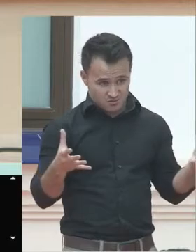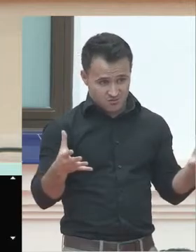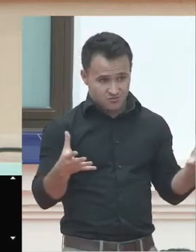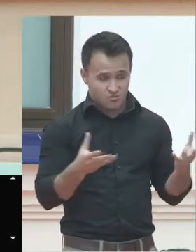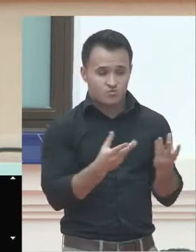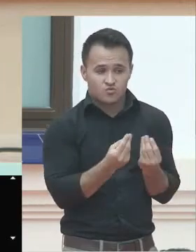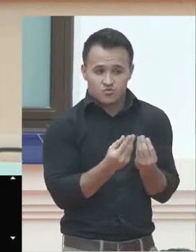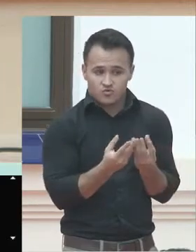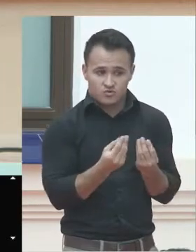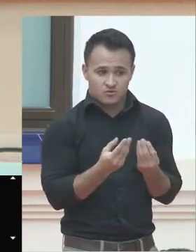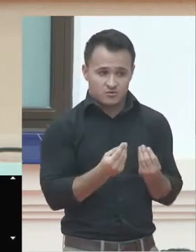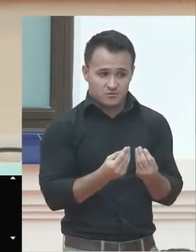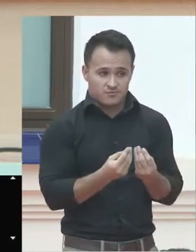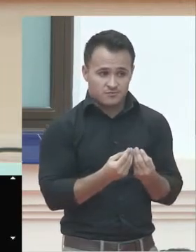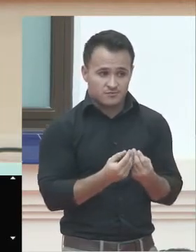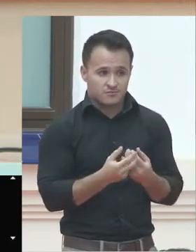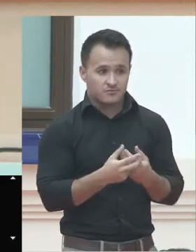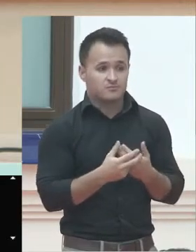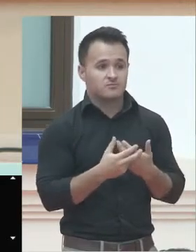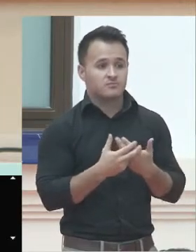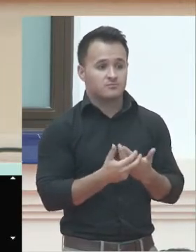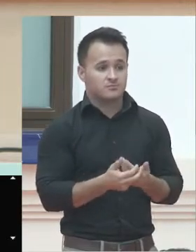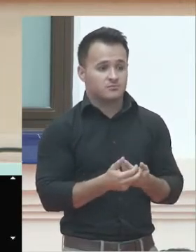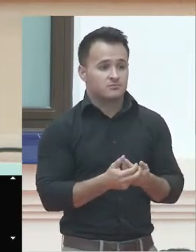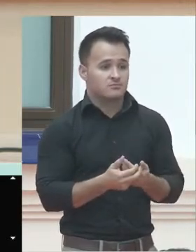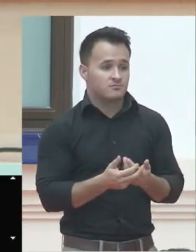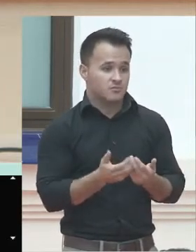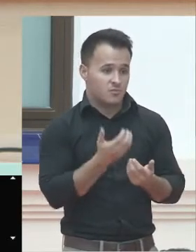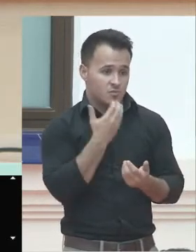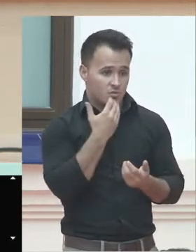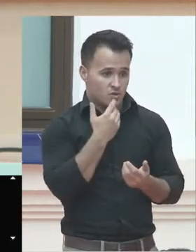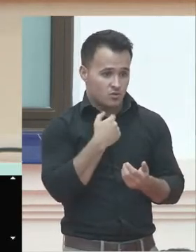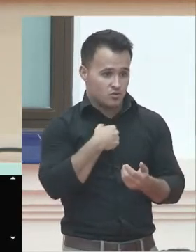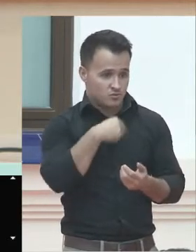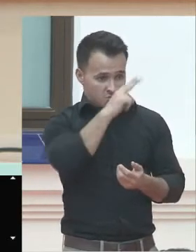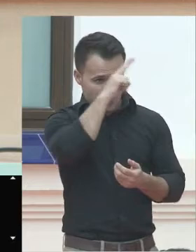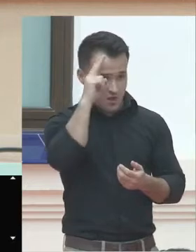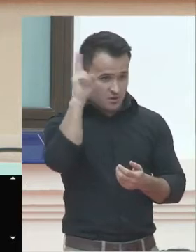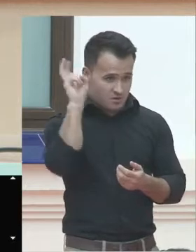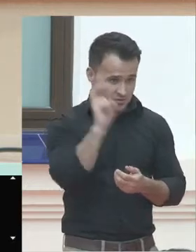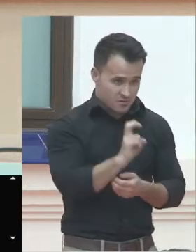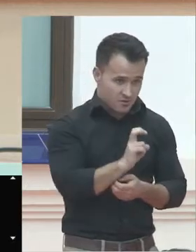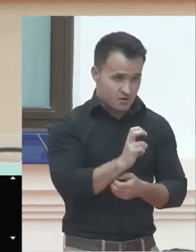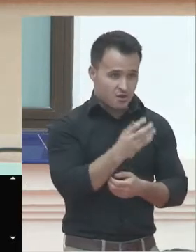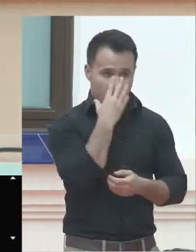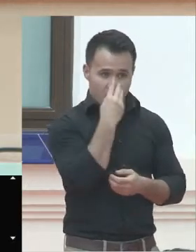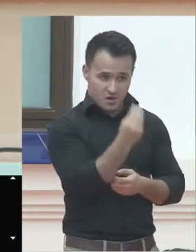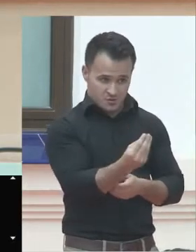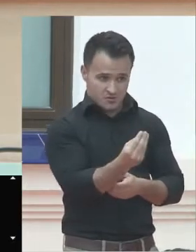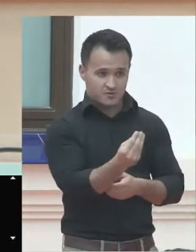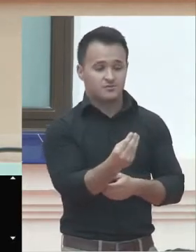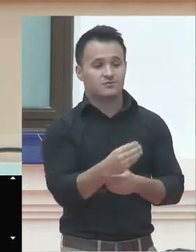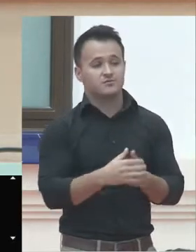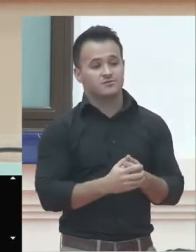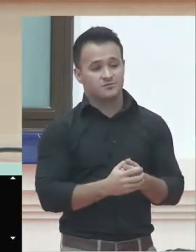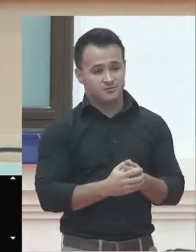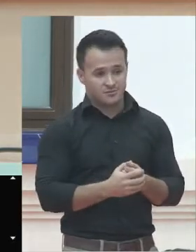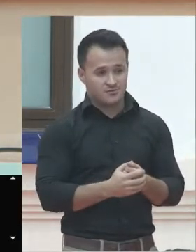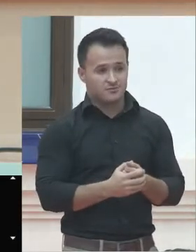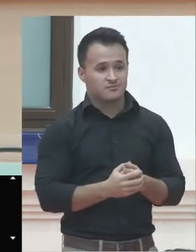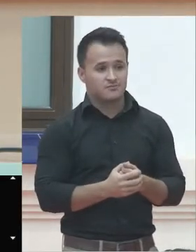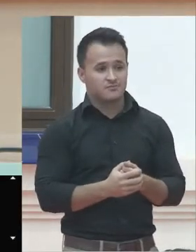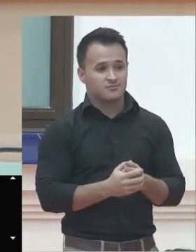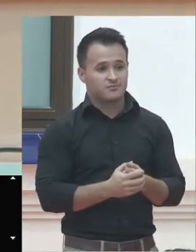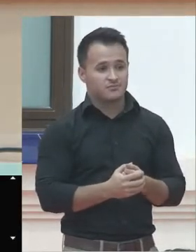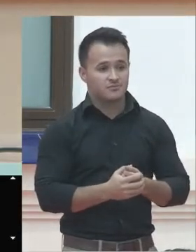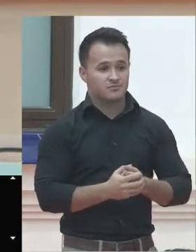con discapacidad está en la calle. Yo estoy aquí, he venido de Madrid y he venido en el AVE, he venido en una gran red de transporte. Eso quiere decir que